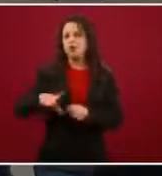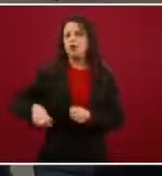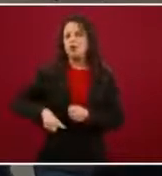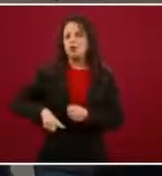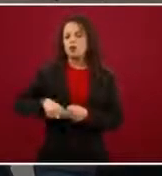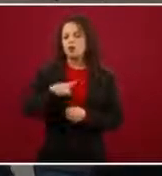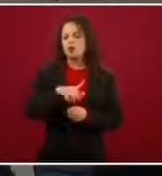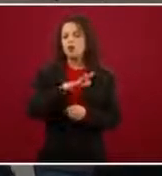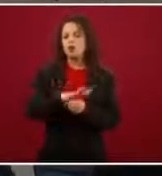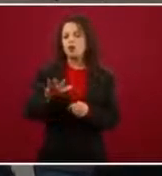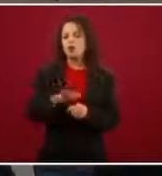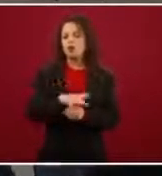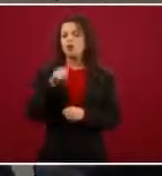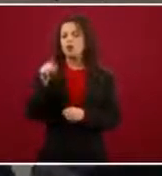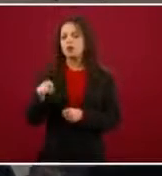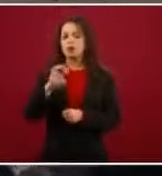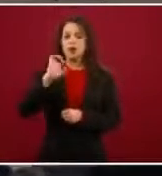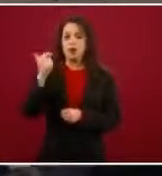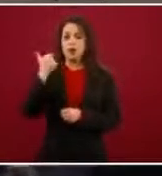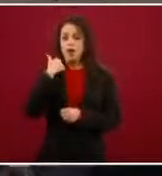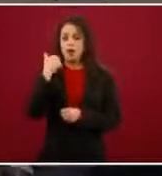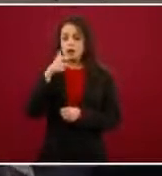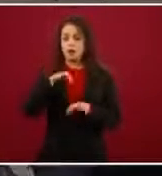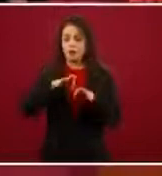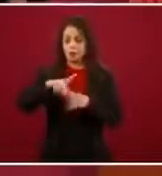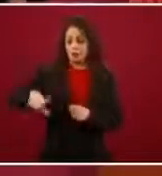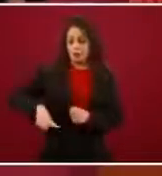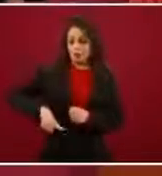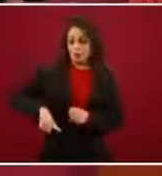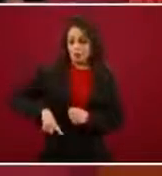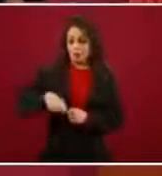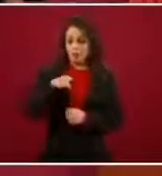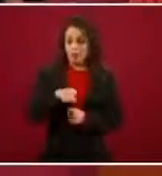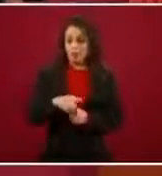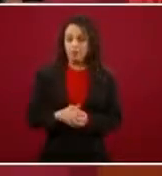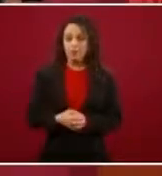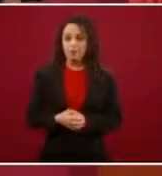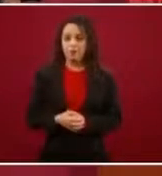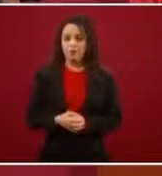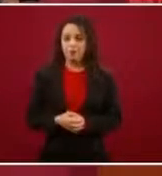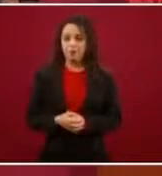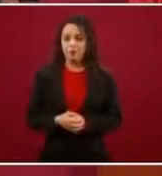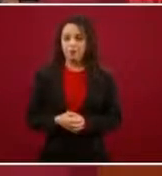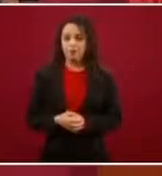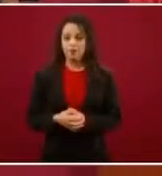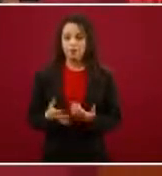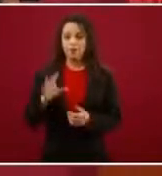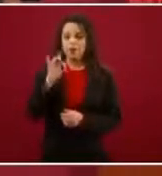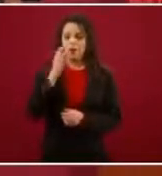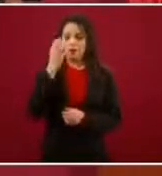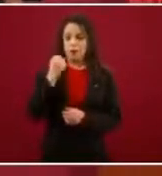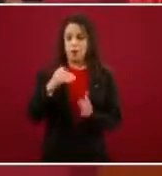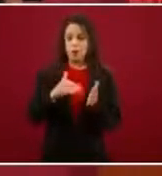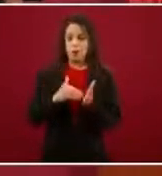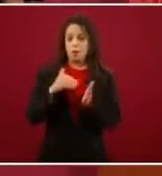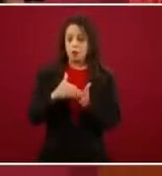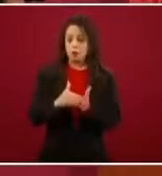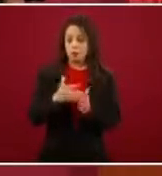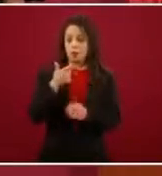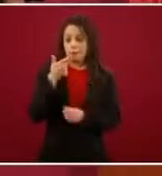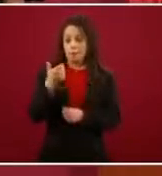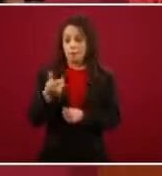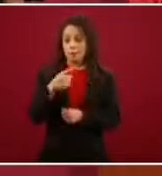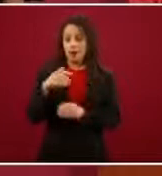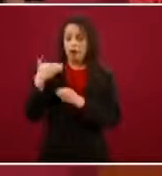donde un ex servidor público, a pesar de tener esa calidad, envía 39 millones de pesos, incluyendo